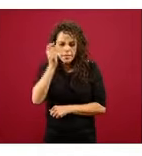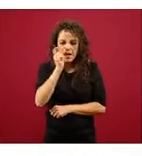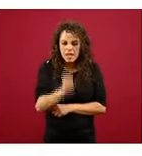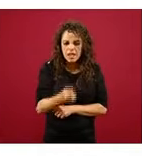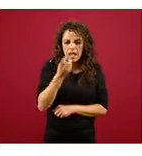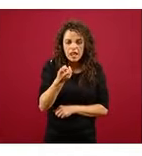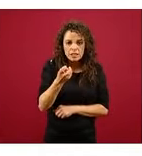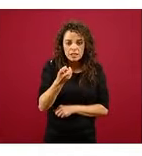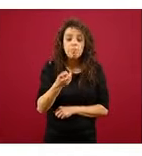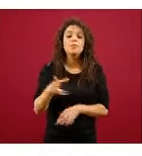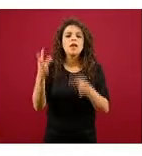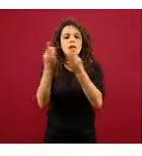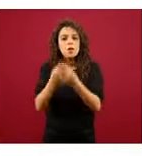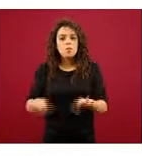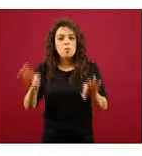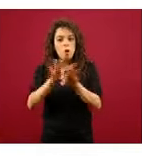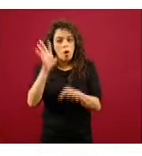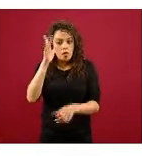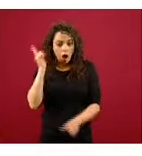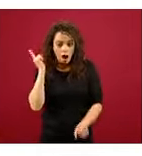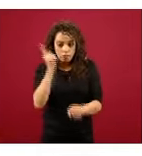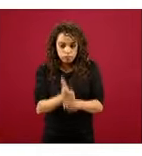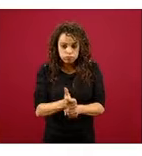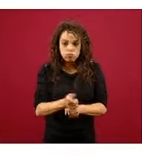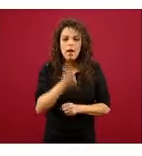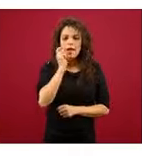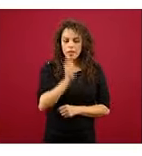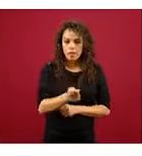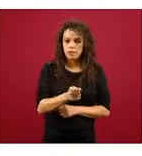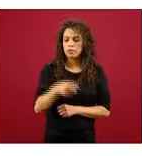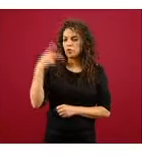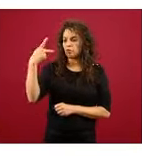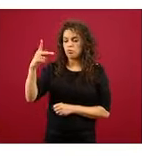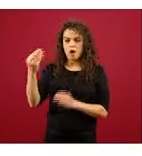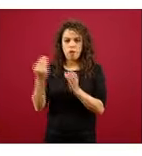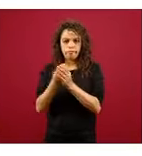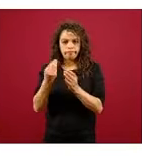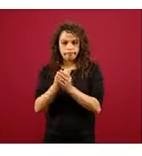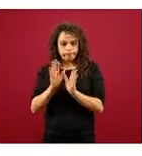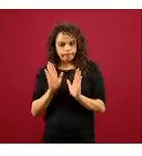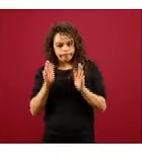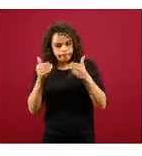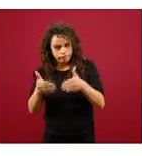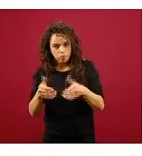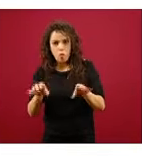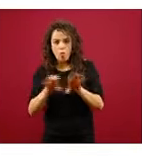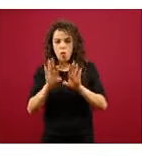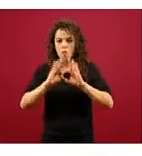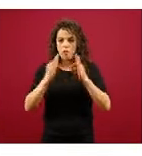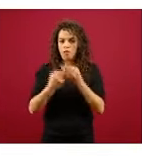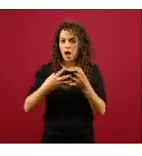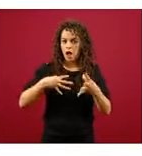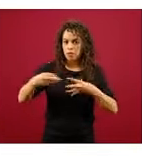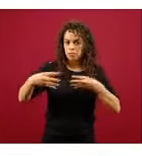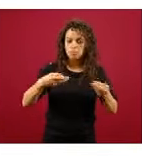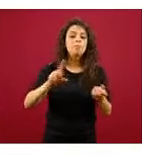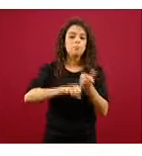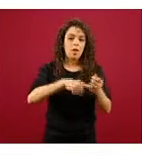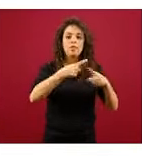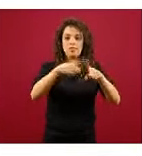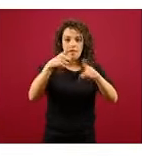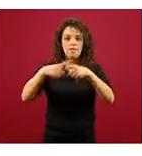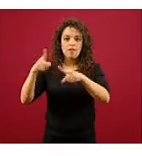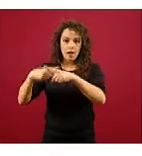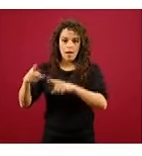descubierto que como tal este virus tiene algunas medidas específicas y que se transmite de ciertas formas, que ya hemos repetido, pero